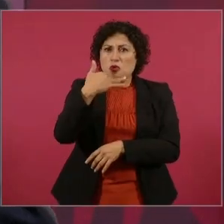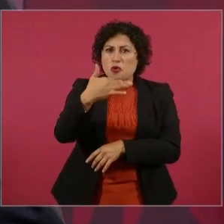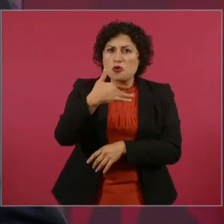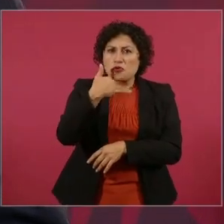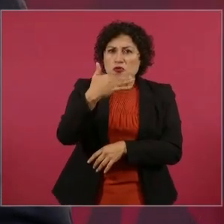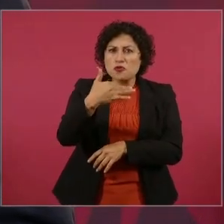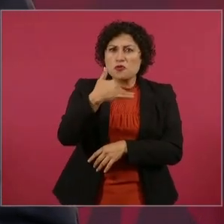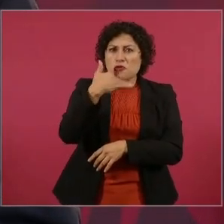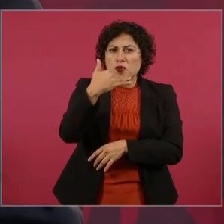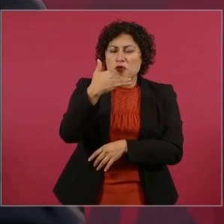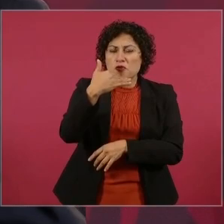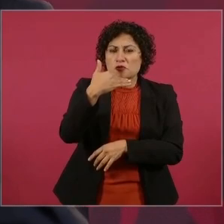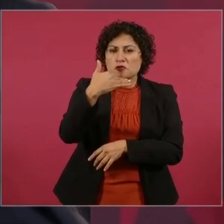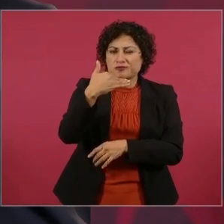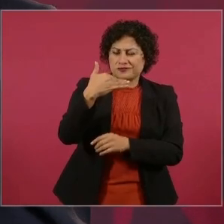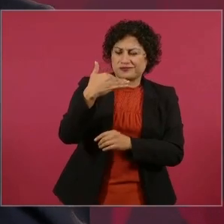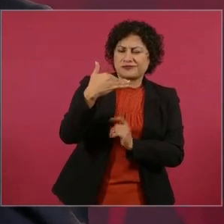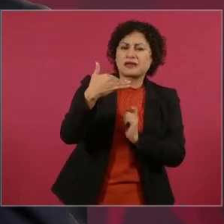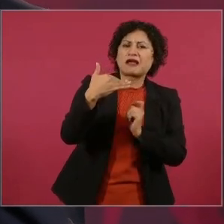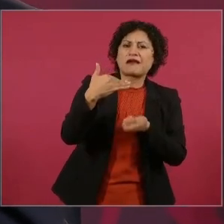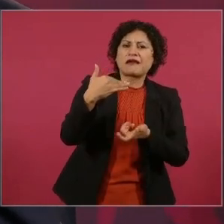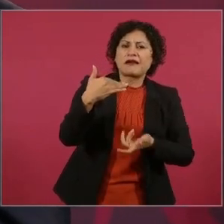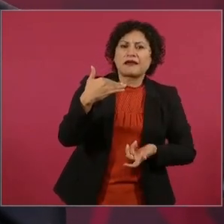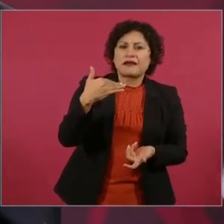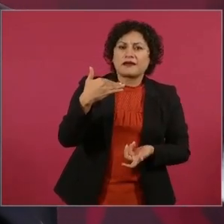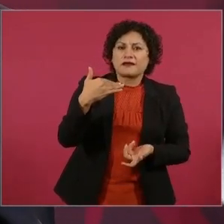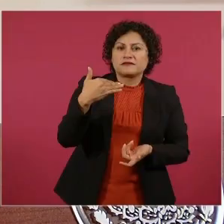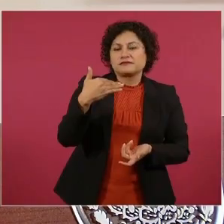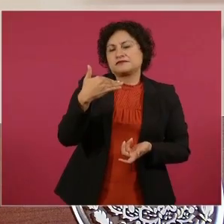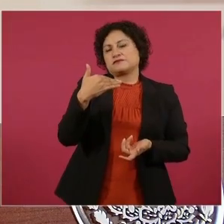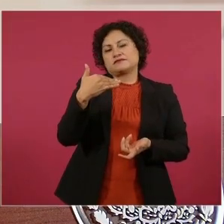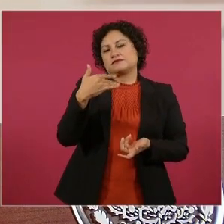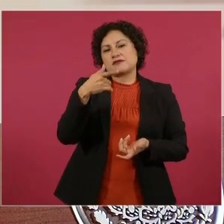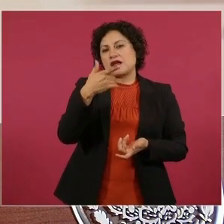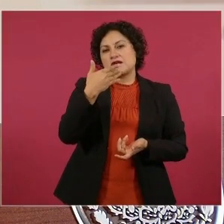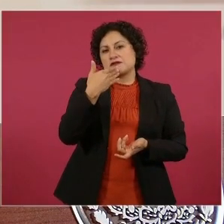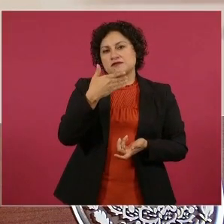corrupto no eres